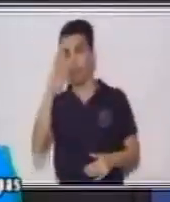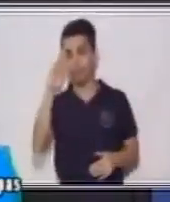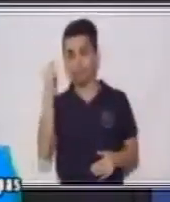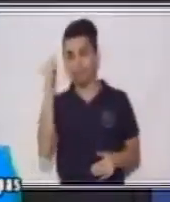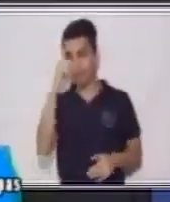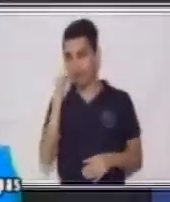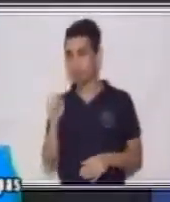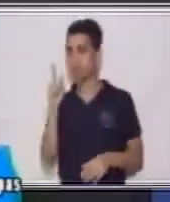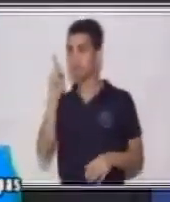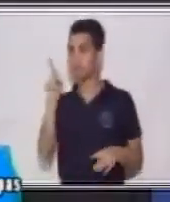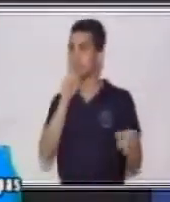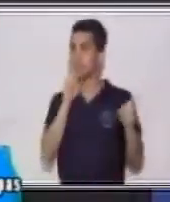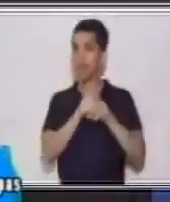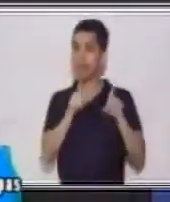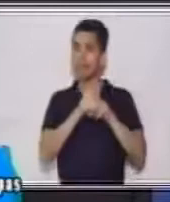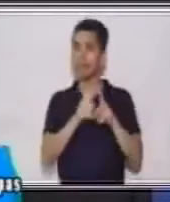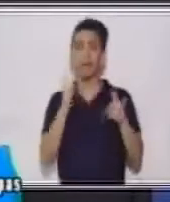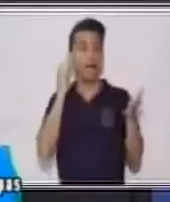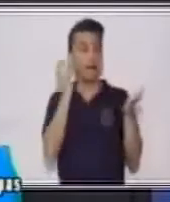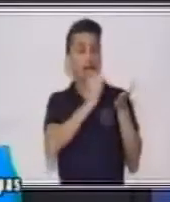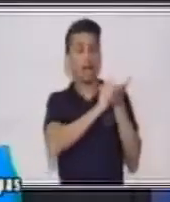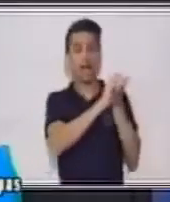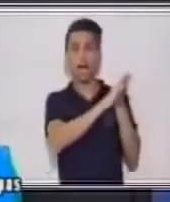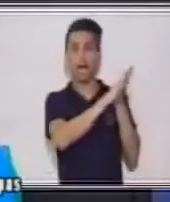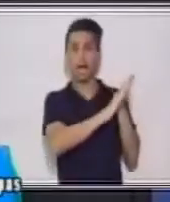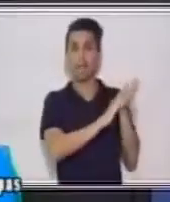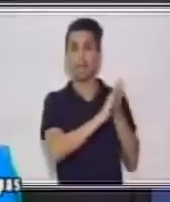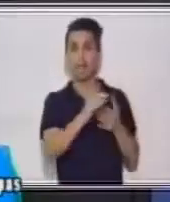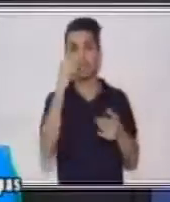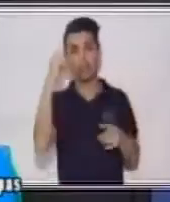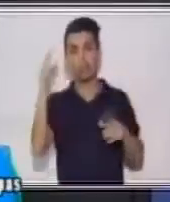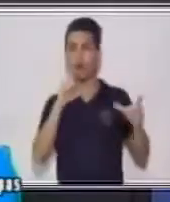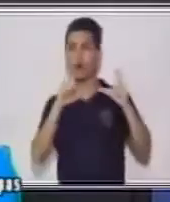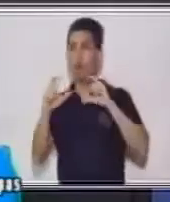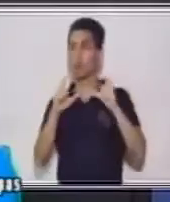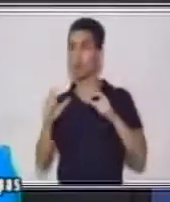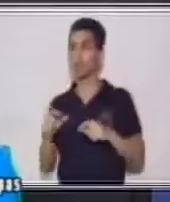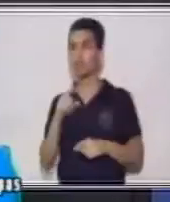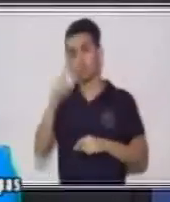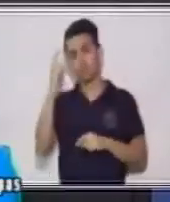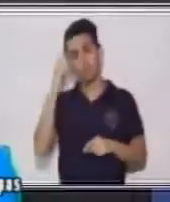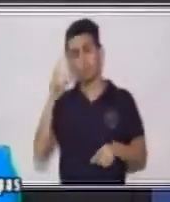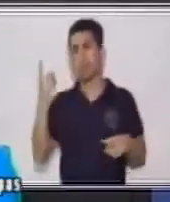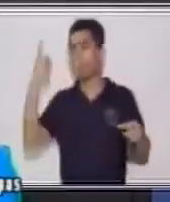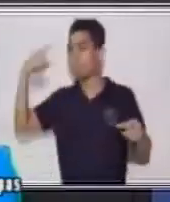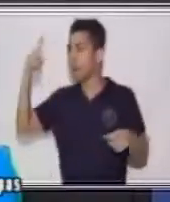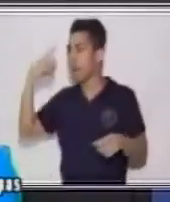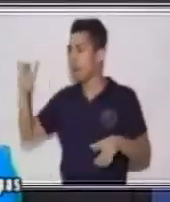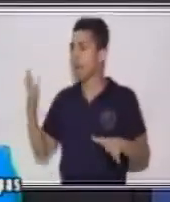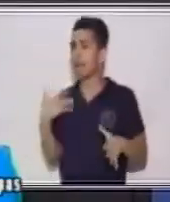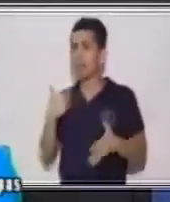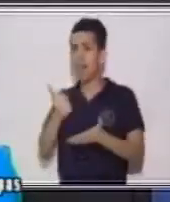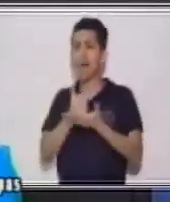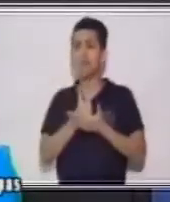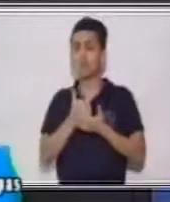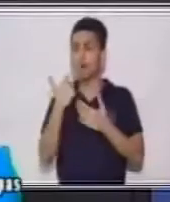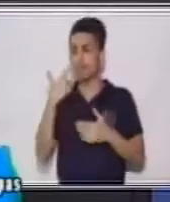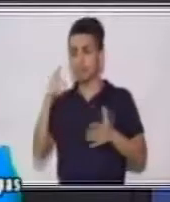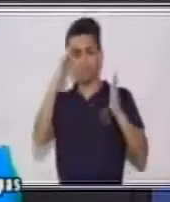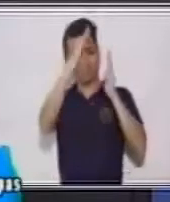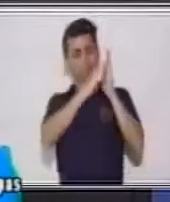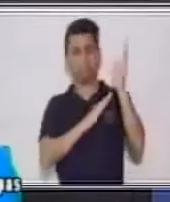en nuestra área de comunicación. ¿Qué crees tú que nos pueden ayudar las tablas y las gráficas?